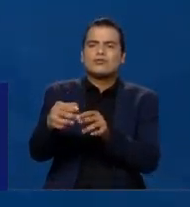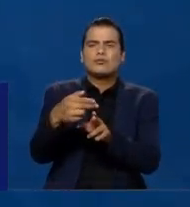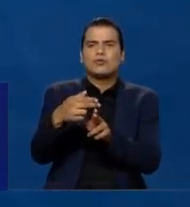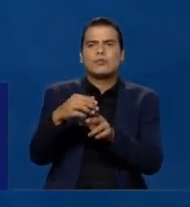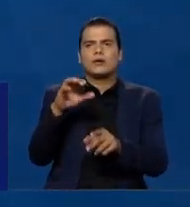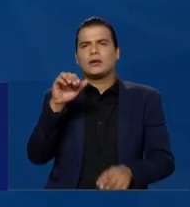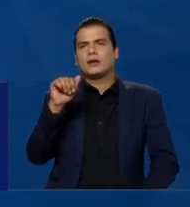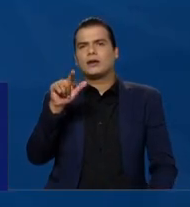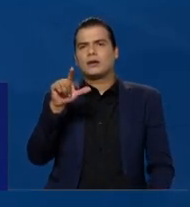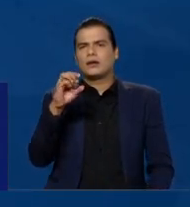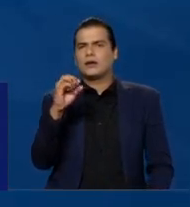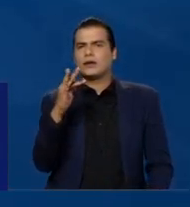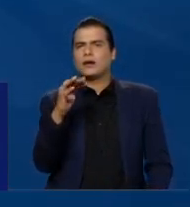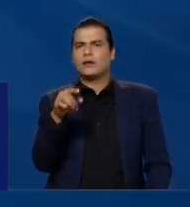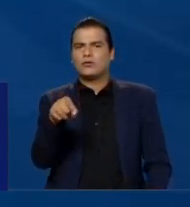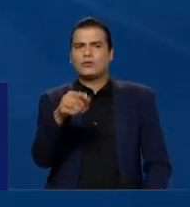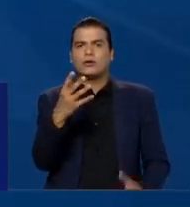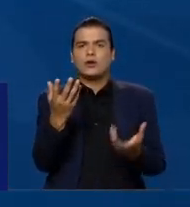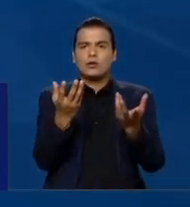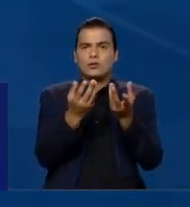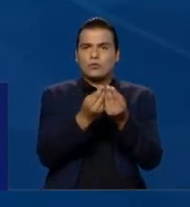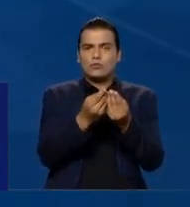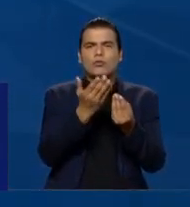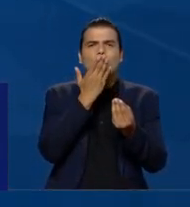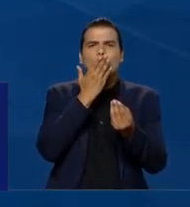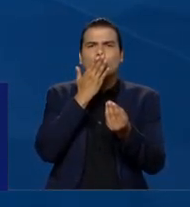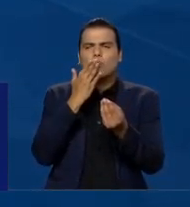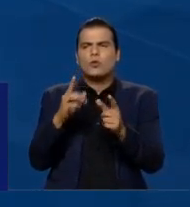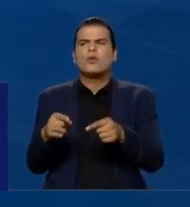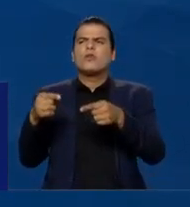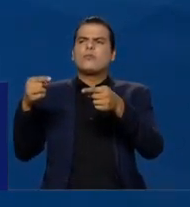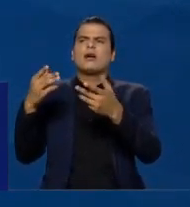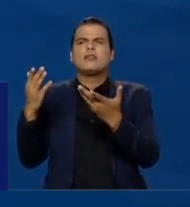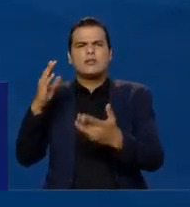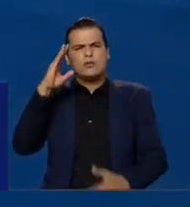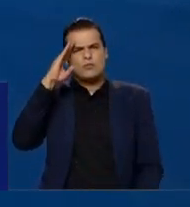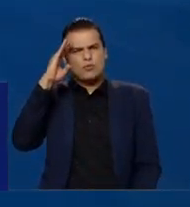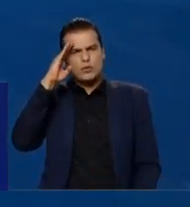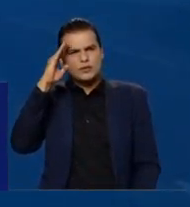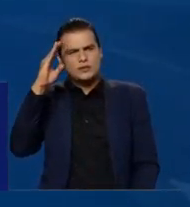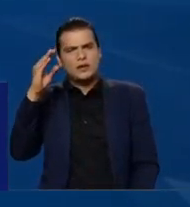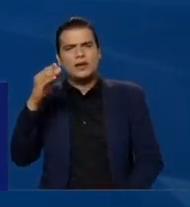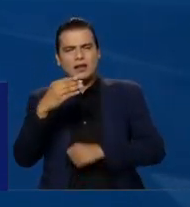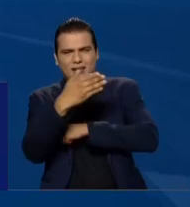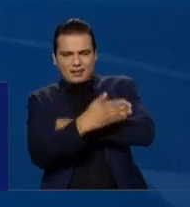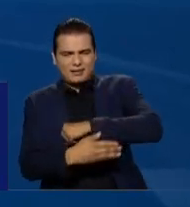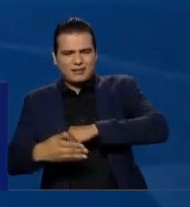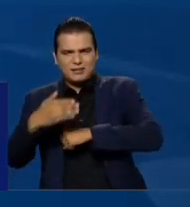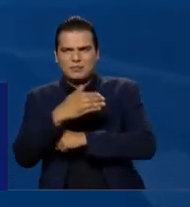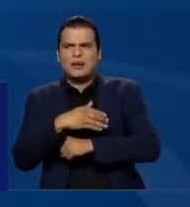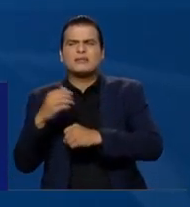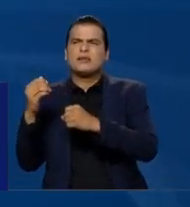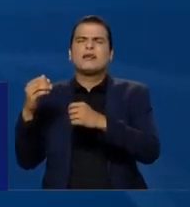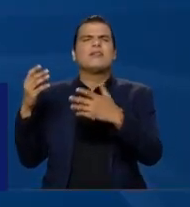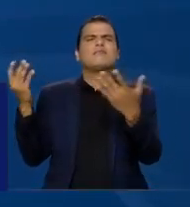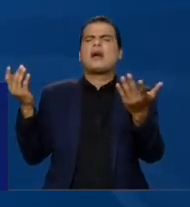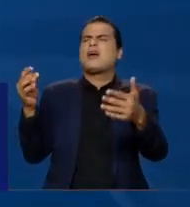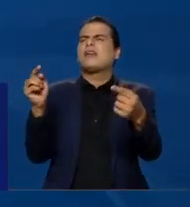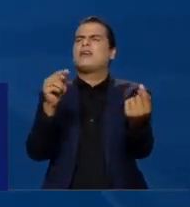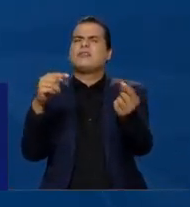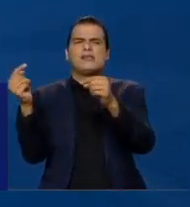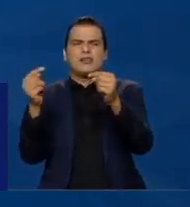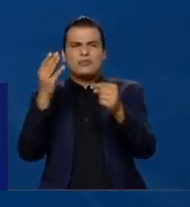comunidades indígenas se enfrentaron con el escuadrón móvil antidisturbios en un procedimiento que realizaban las autoridades sobre estos predios que estaban